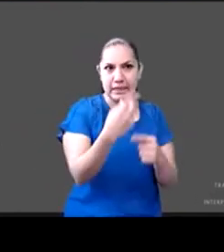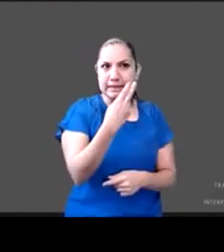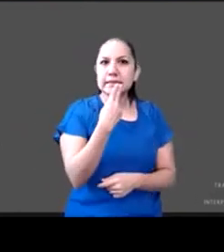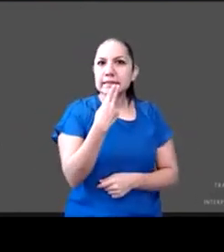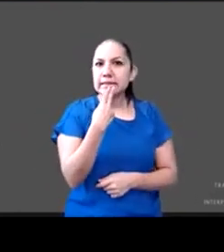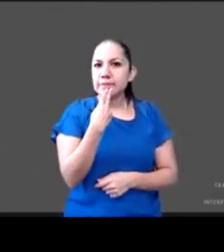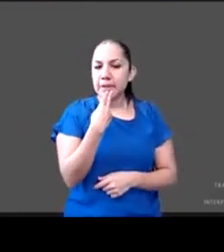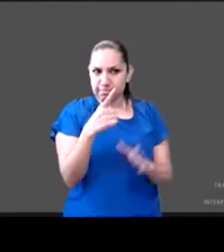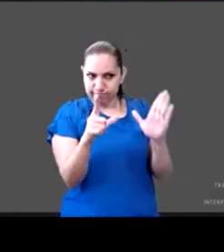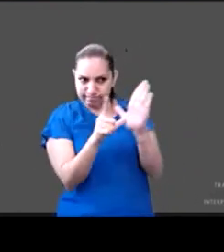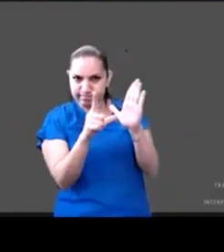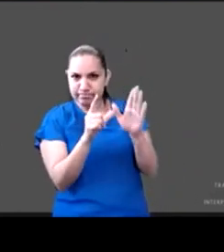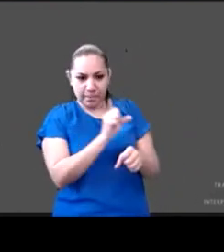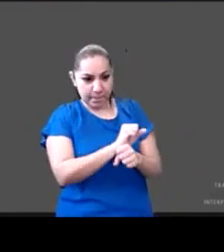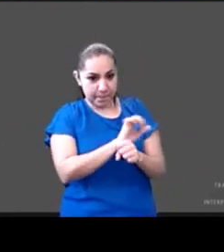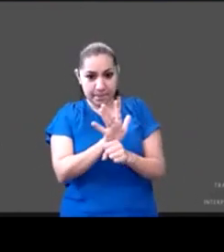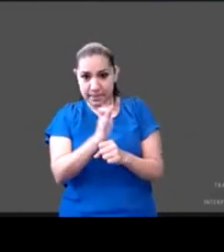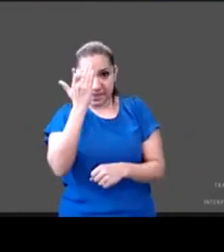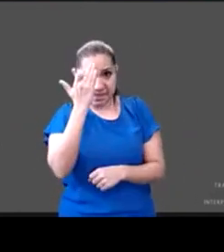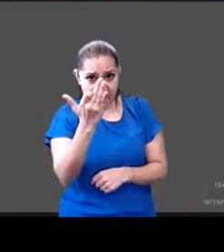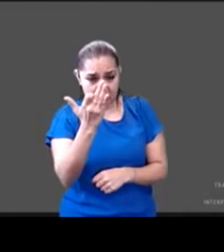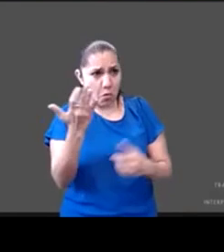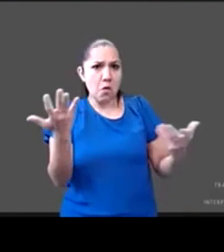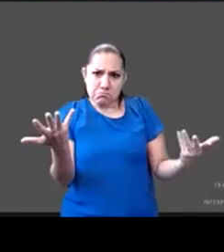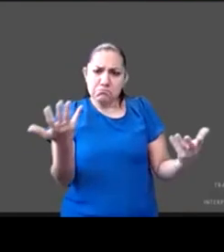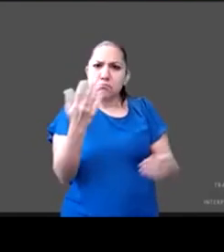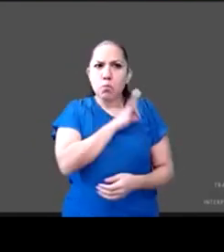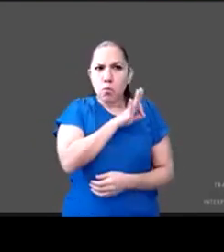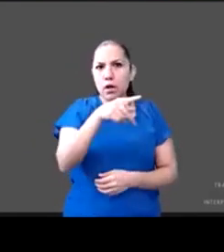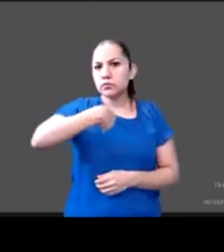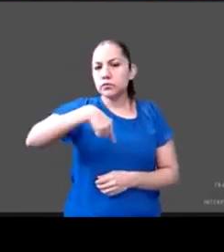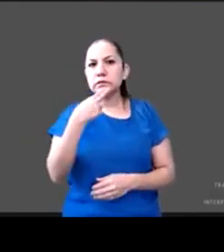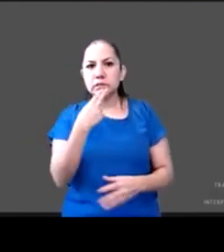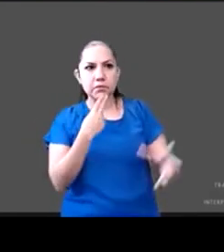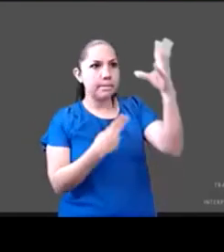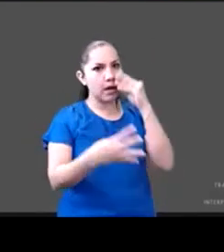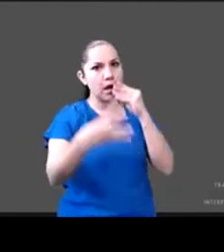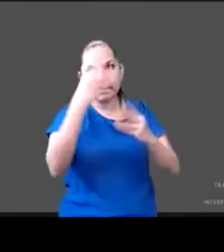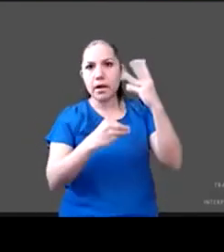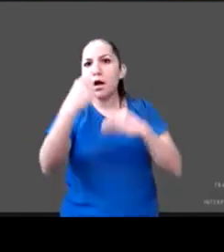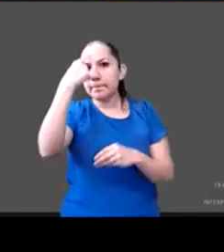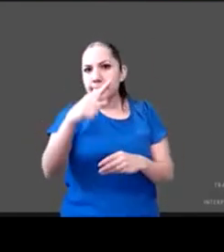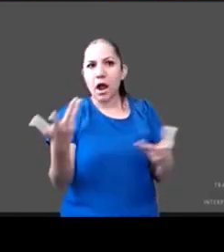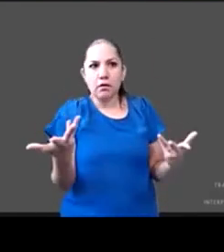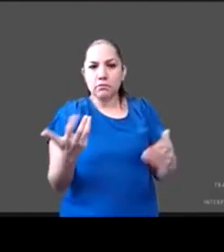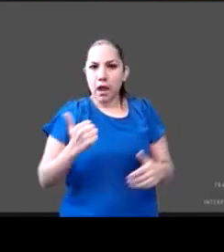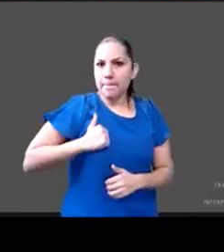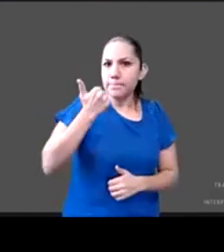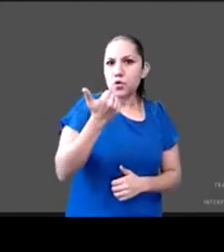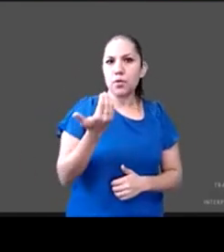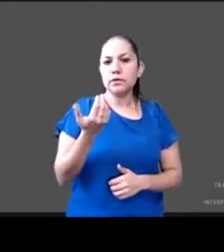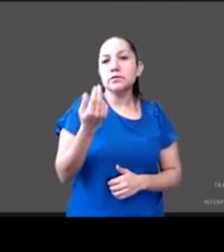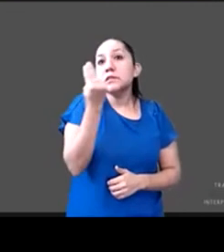virtual y hay que aprovecharla para llegar a un gran número de personas que requieren todo el tiempo actualización y herramientas para seguir trabajando en